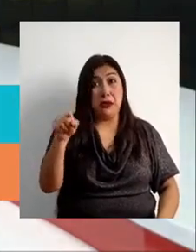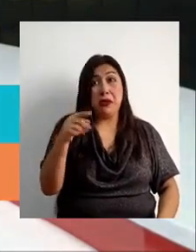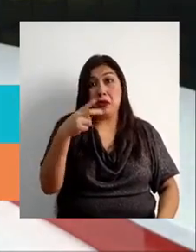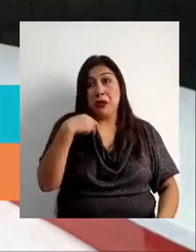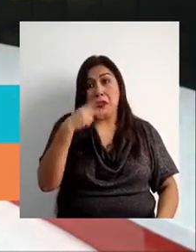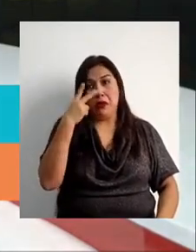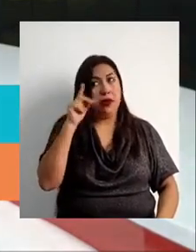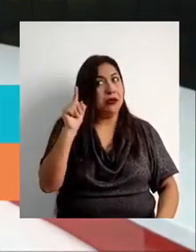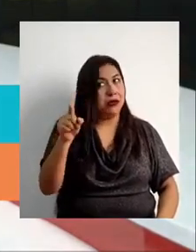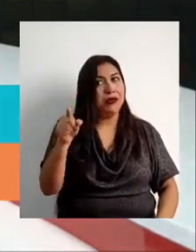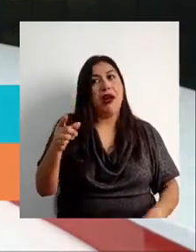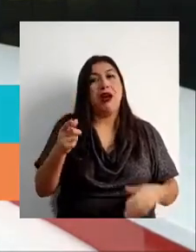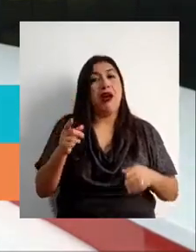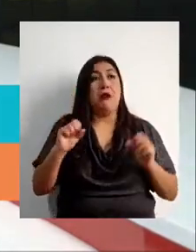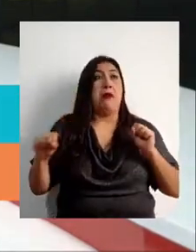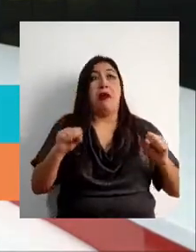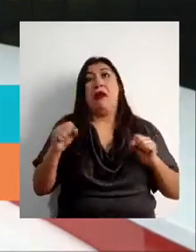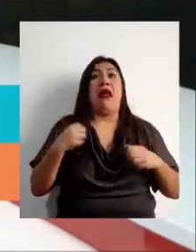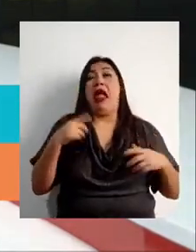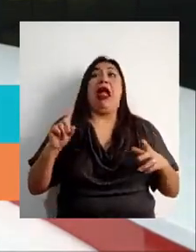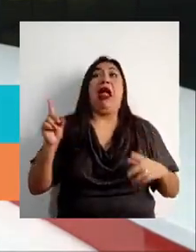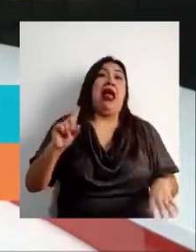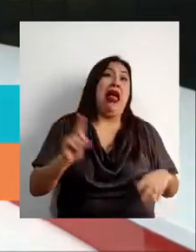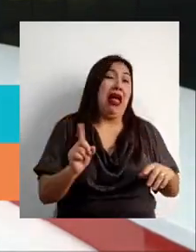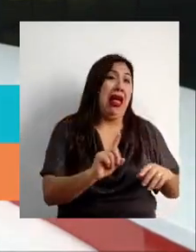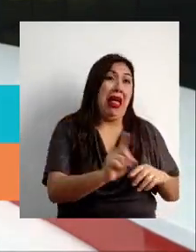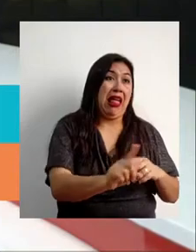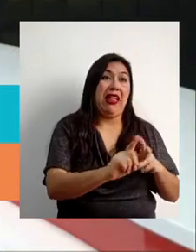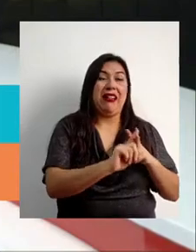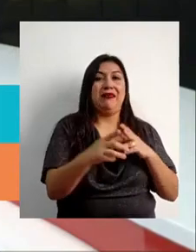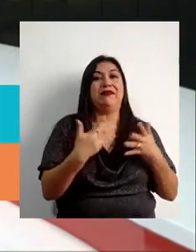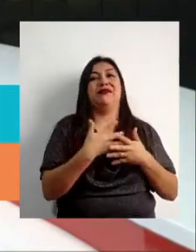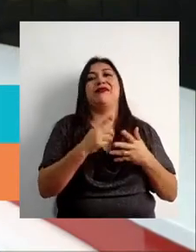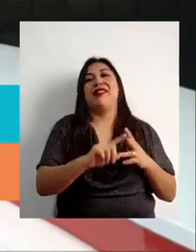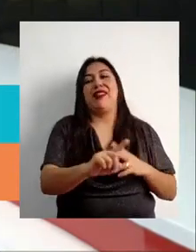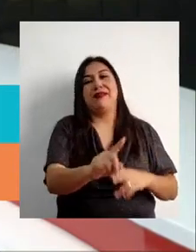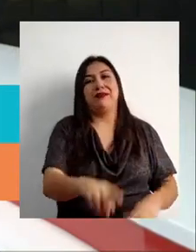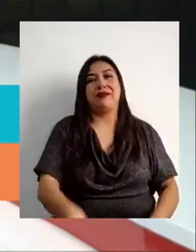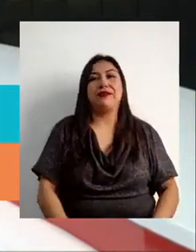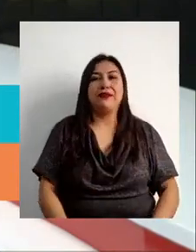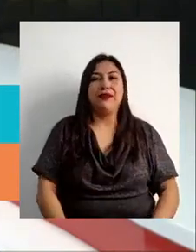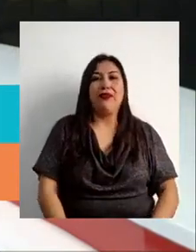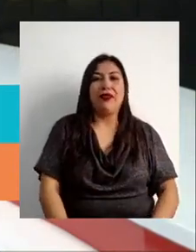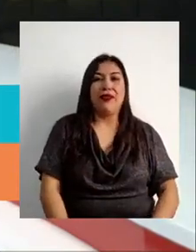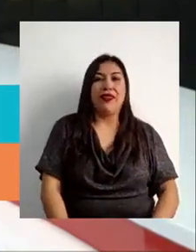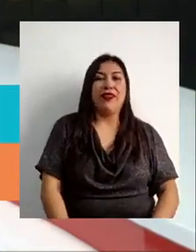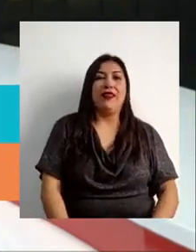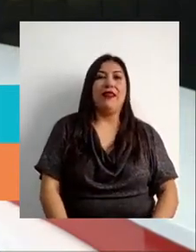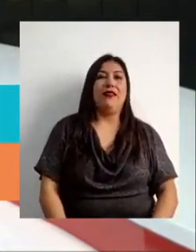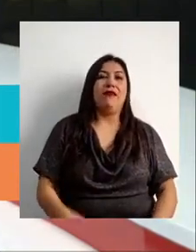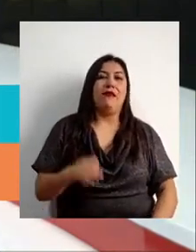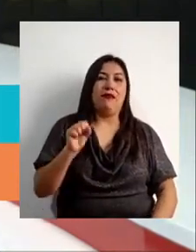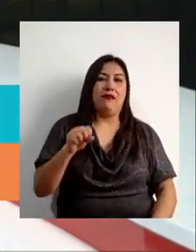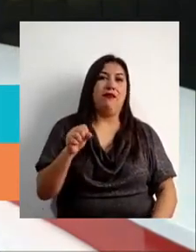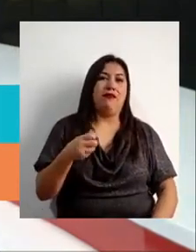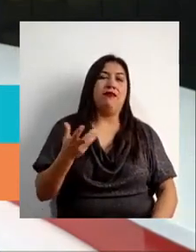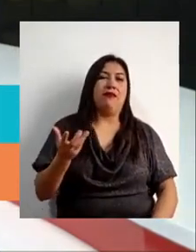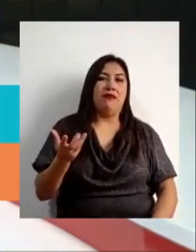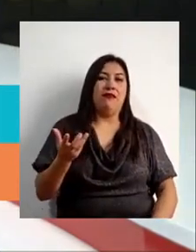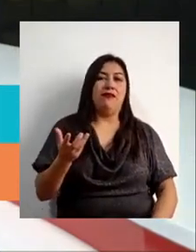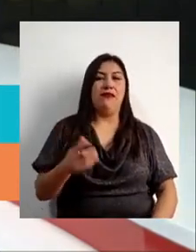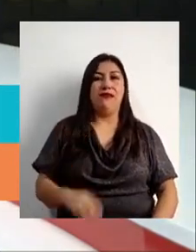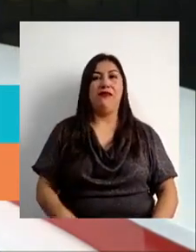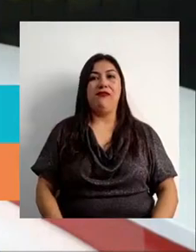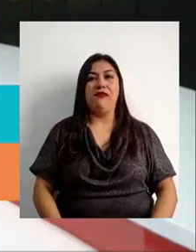hay temblor. Soy el primero que estoy en la puerta. Así es, entonces. Sálvese quien pueda. Así es, no. Pero en este caso hay